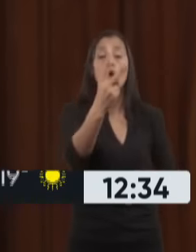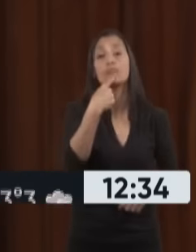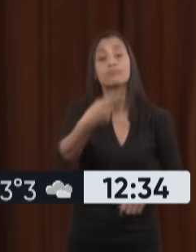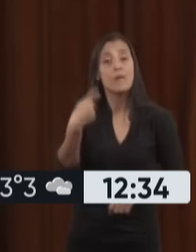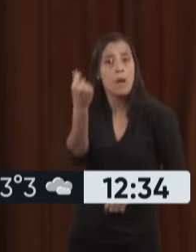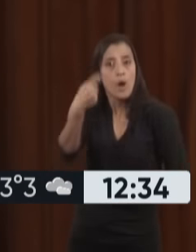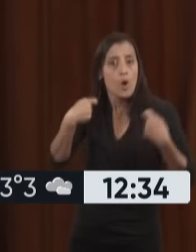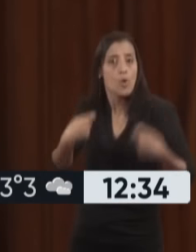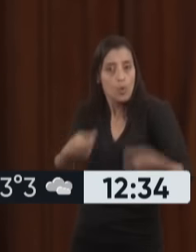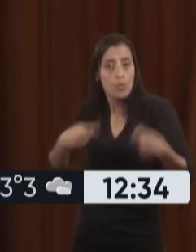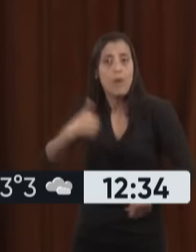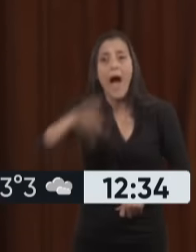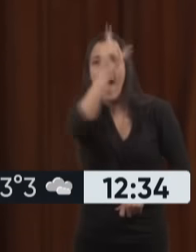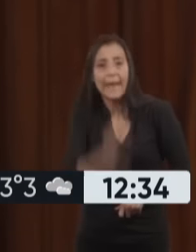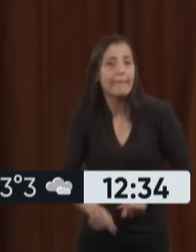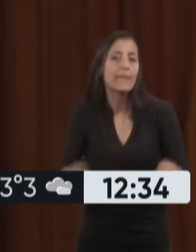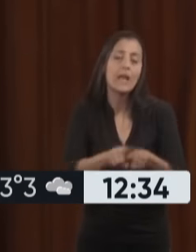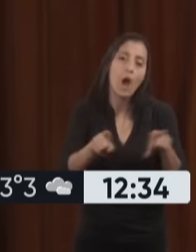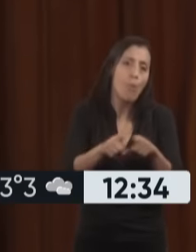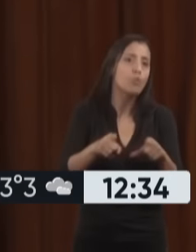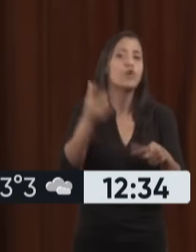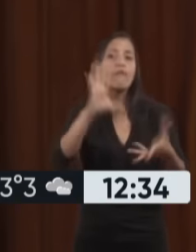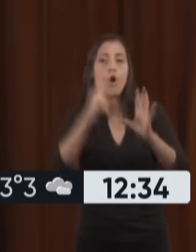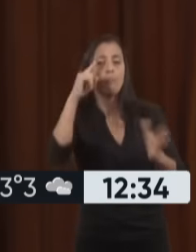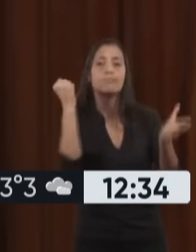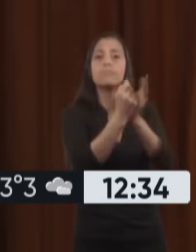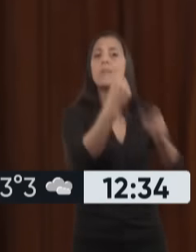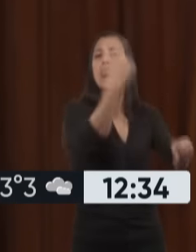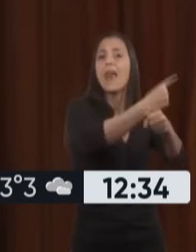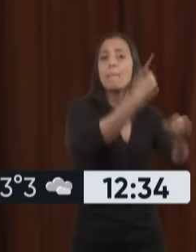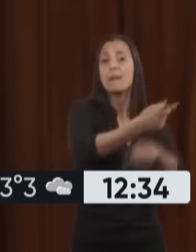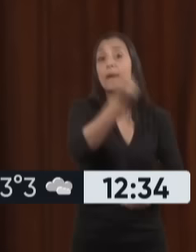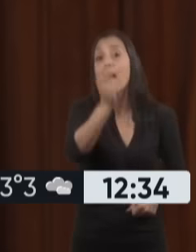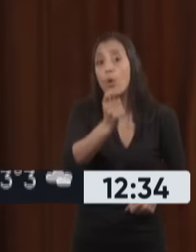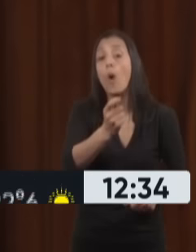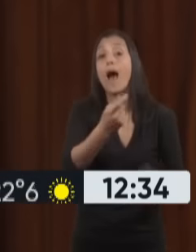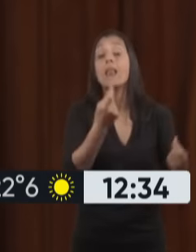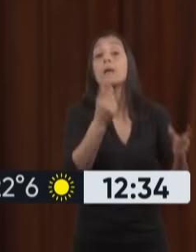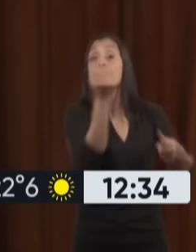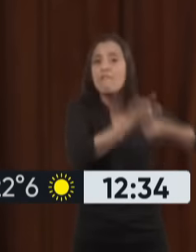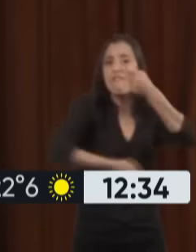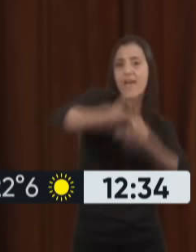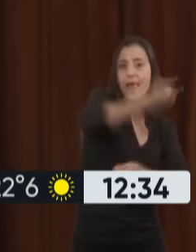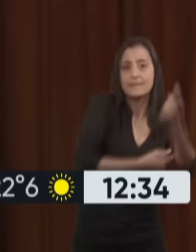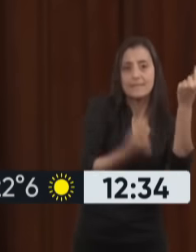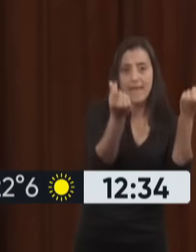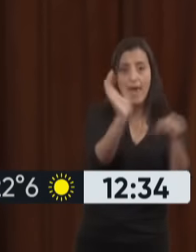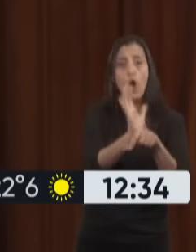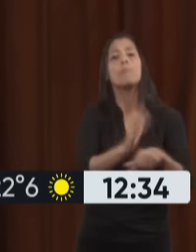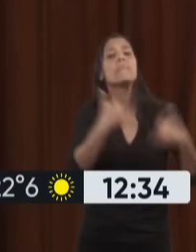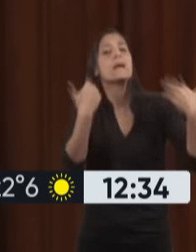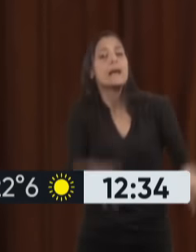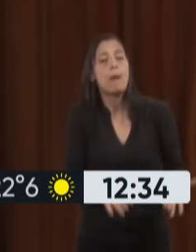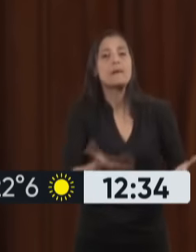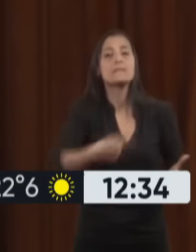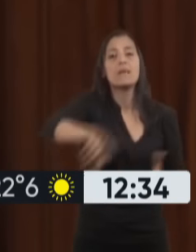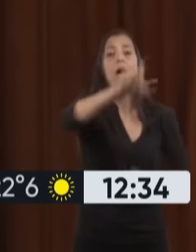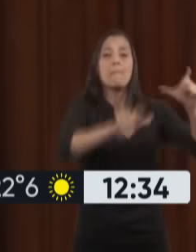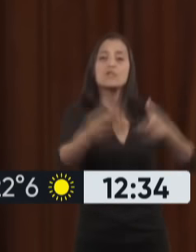monstruo mitológico de muchas cabezas. La primera de ellas es el costo financiero, o sea, la capacidad que tienen los actores